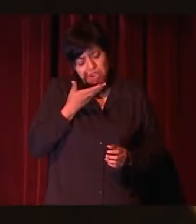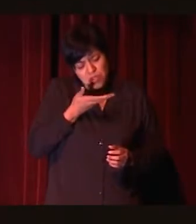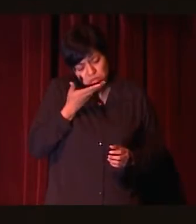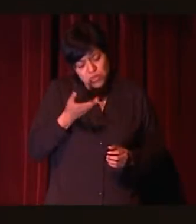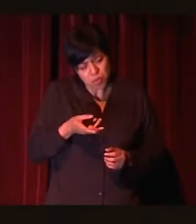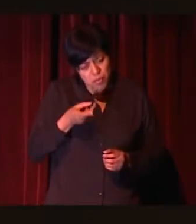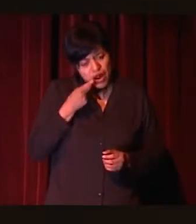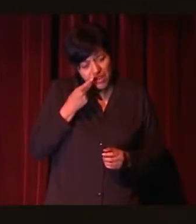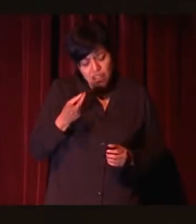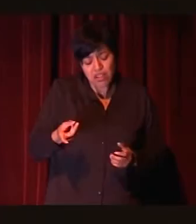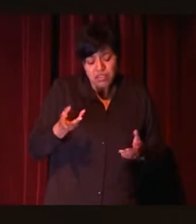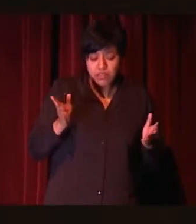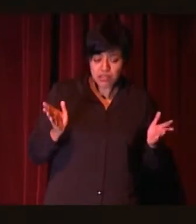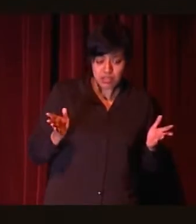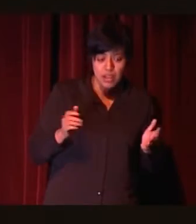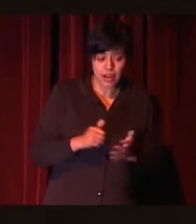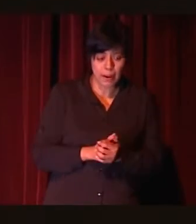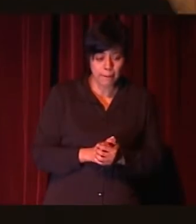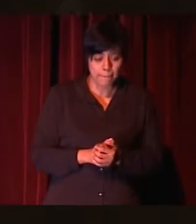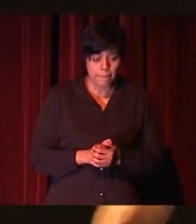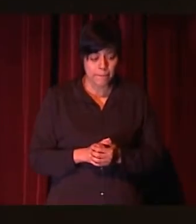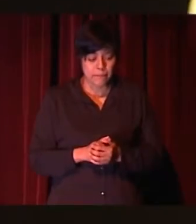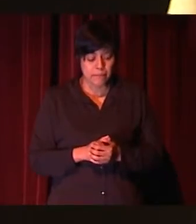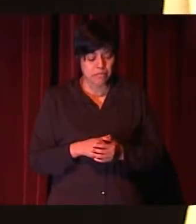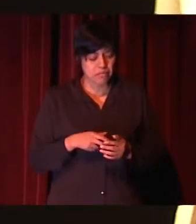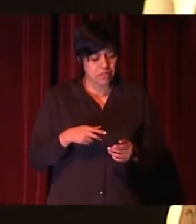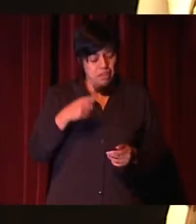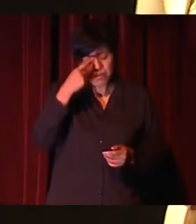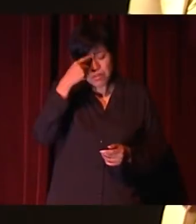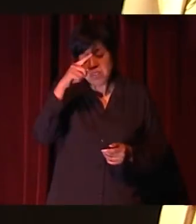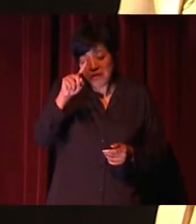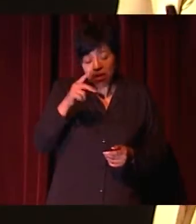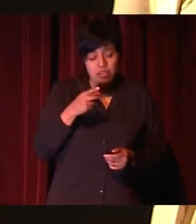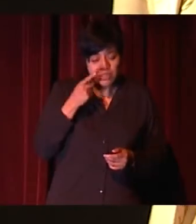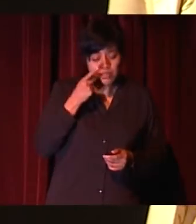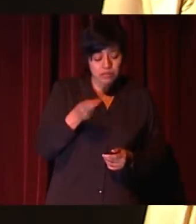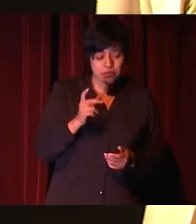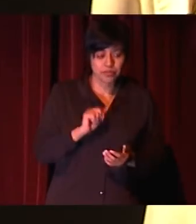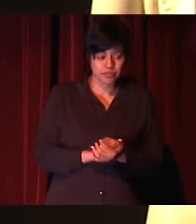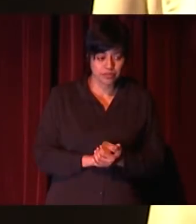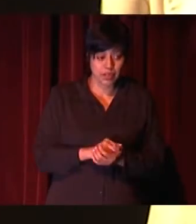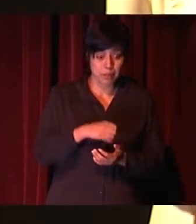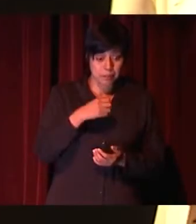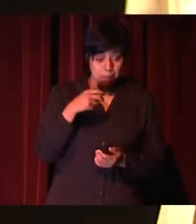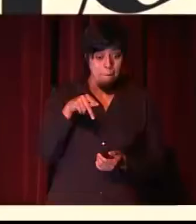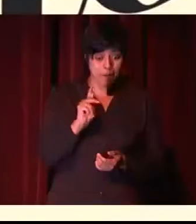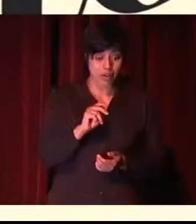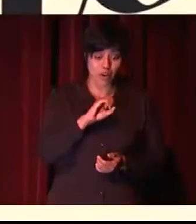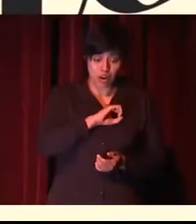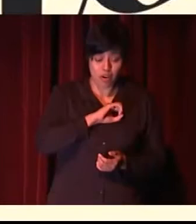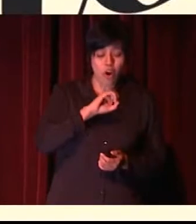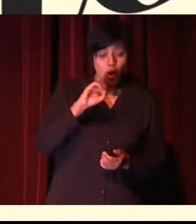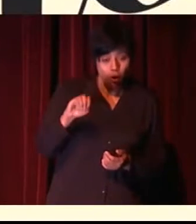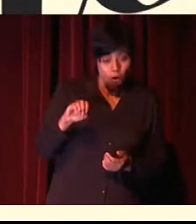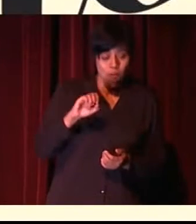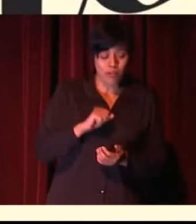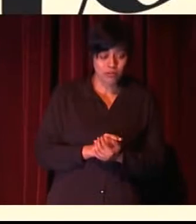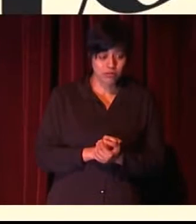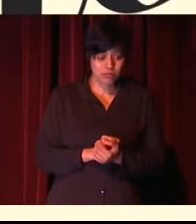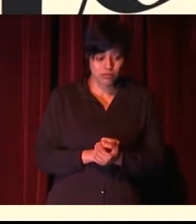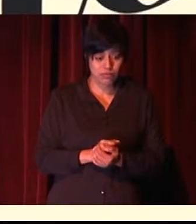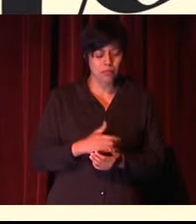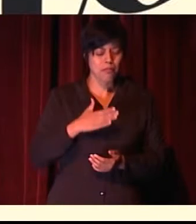podrían ser ofensivas para realzadas para personas de otras clases sociales incluso para personas con enfermedades mentales y